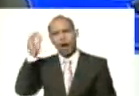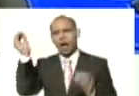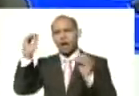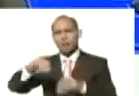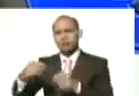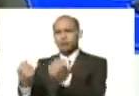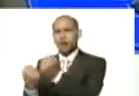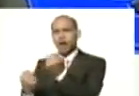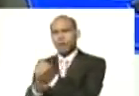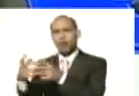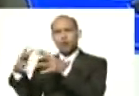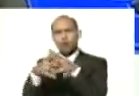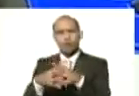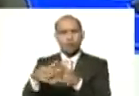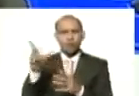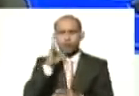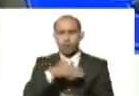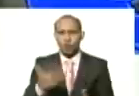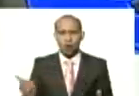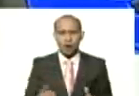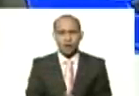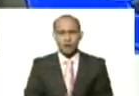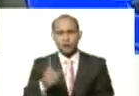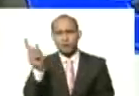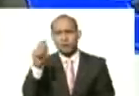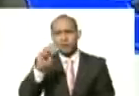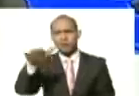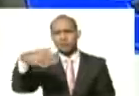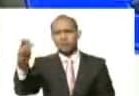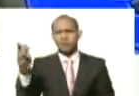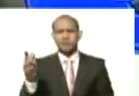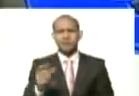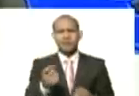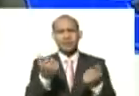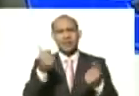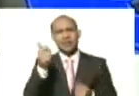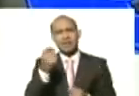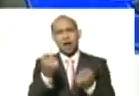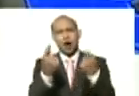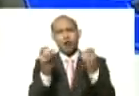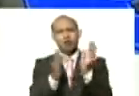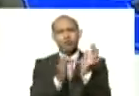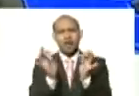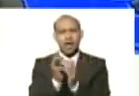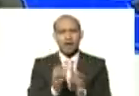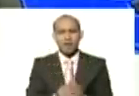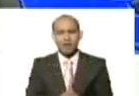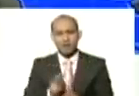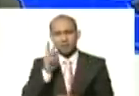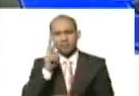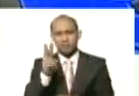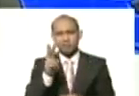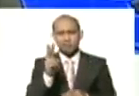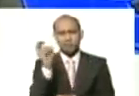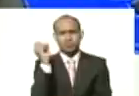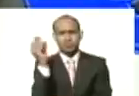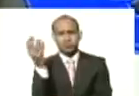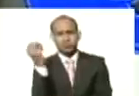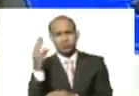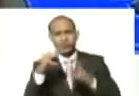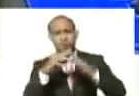Un mes después, empezando abril, por allá el 10, 11 de abril, nos vimos en la Cumbre de las Américas en Panamá.